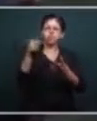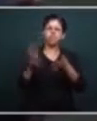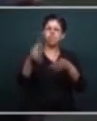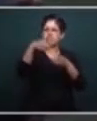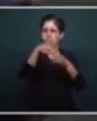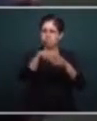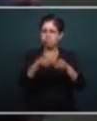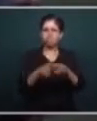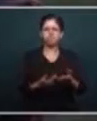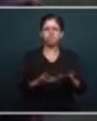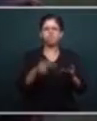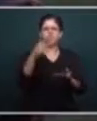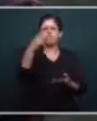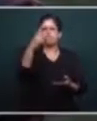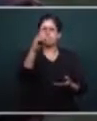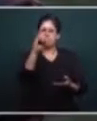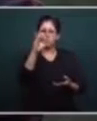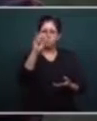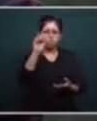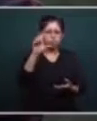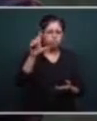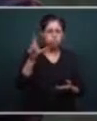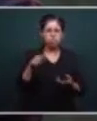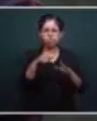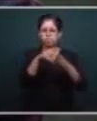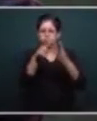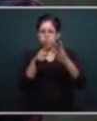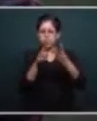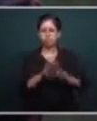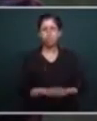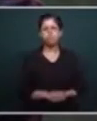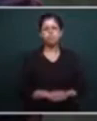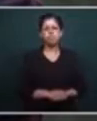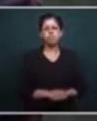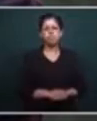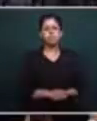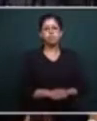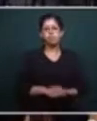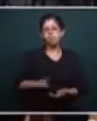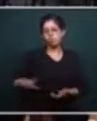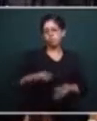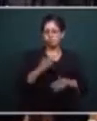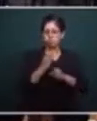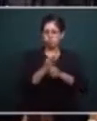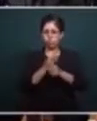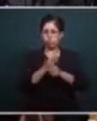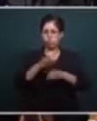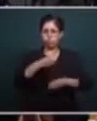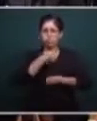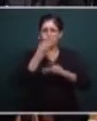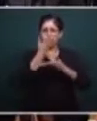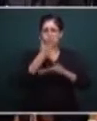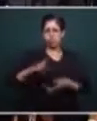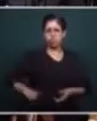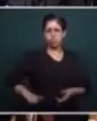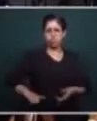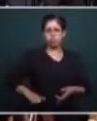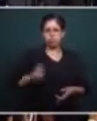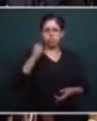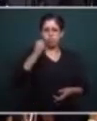Antes de darle la palabra al ciudadano gobernador Alfredo del Mazo,